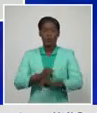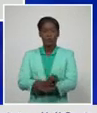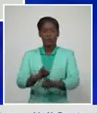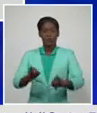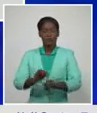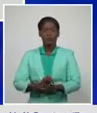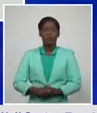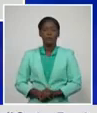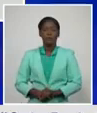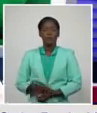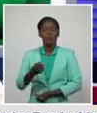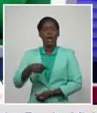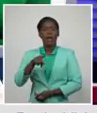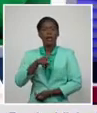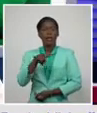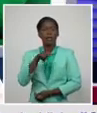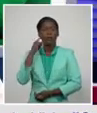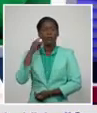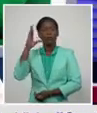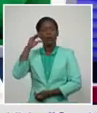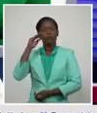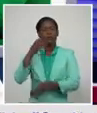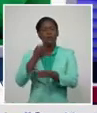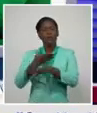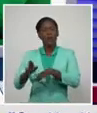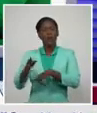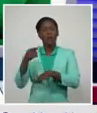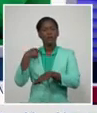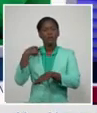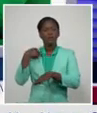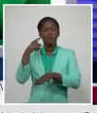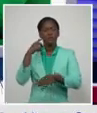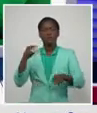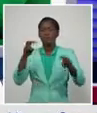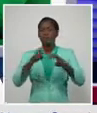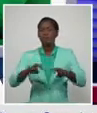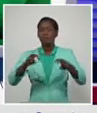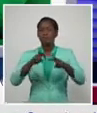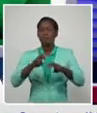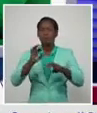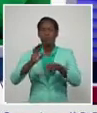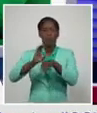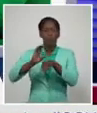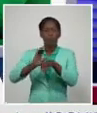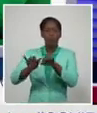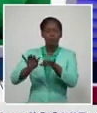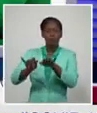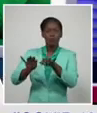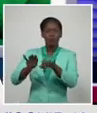sé si fue anoche, ya tarde, y hoy en la mañana, creo que anoche tarde, abriendo